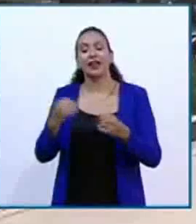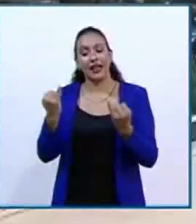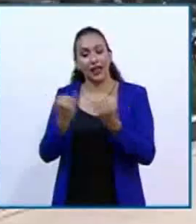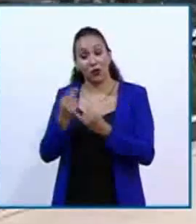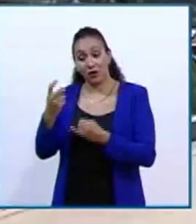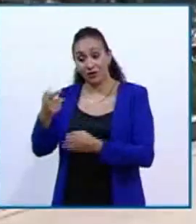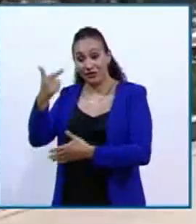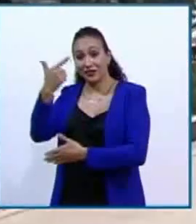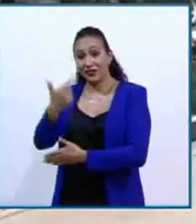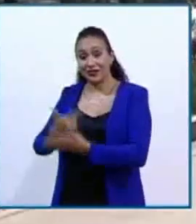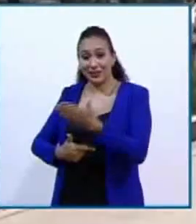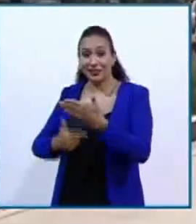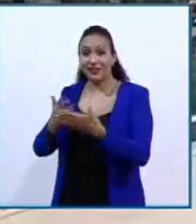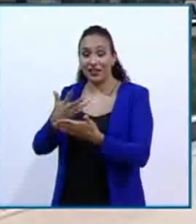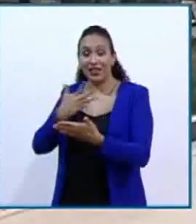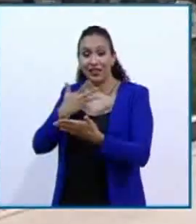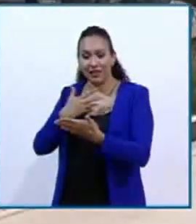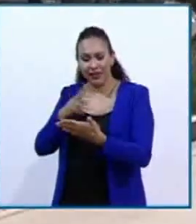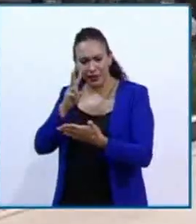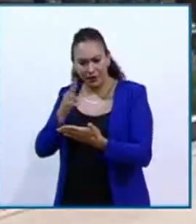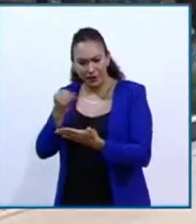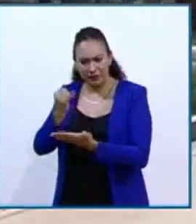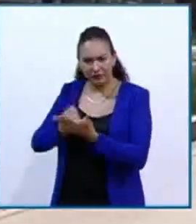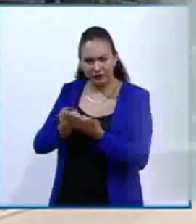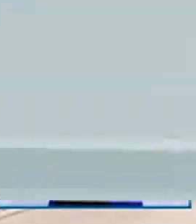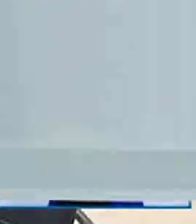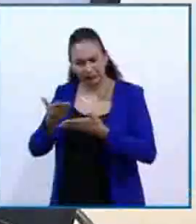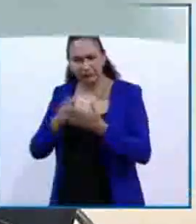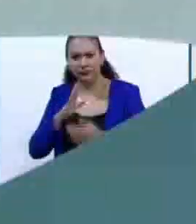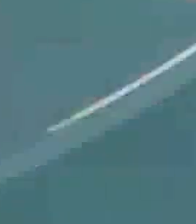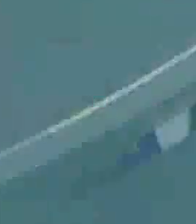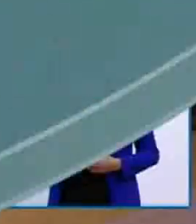que facturaban operaciones simuladas.